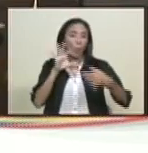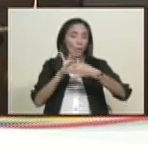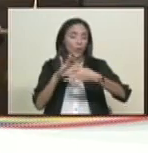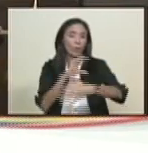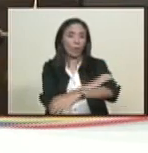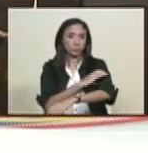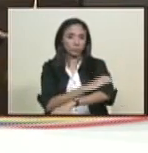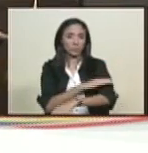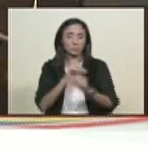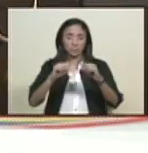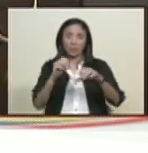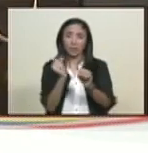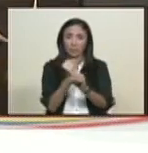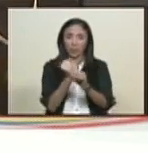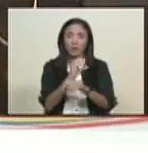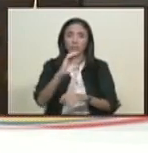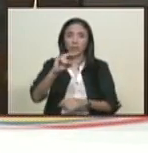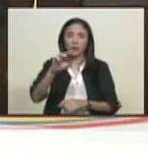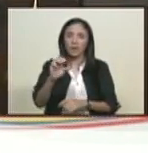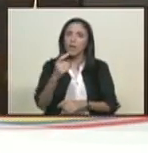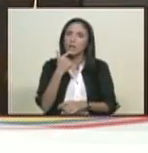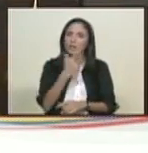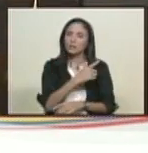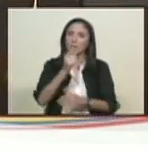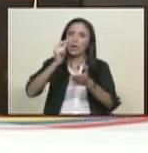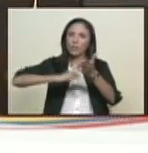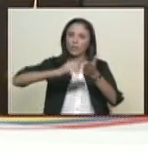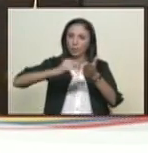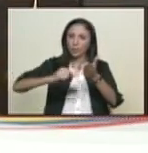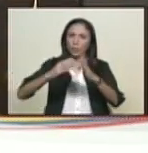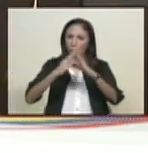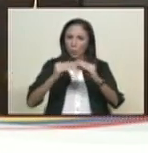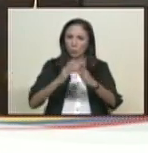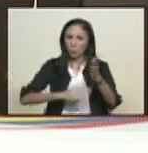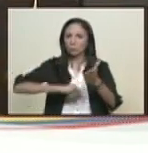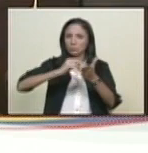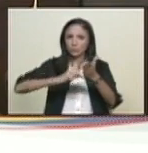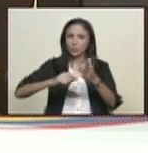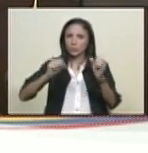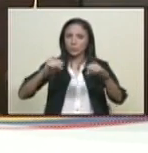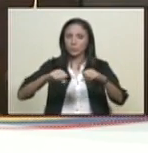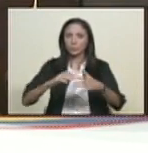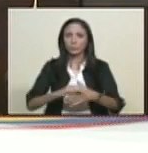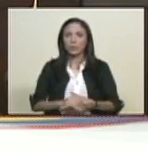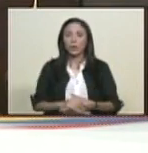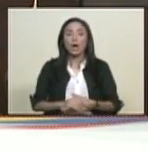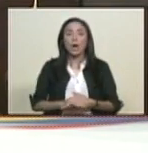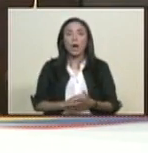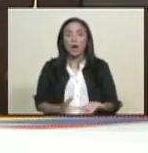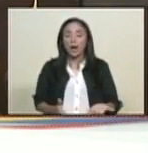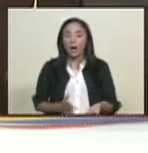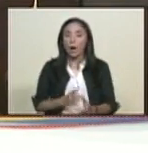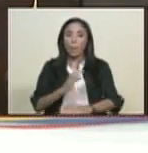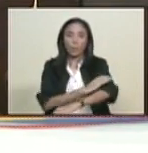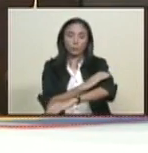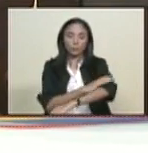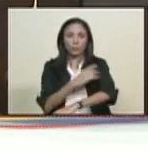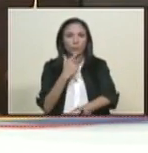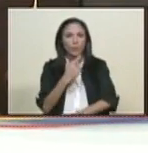venezolana. Y ha firmado las convocatorias y todo. La oposición pidió en República